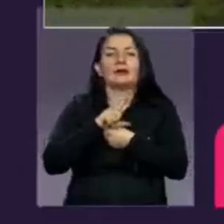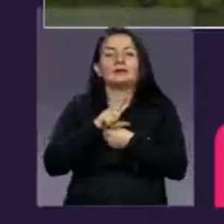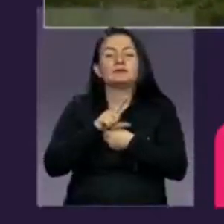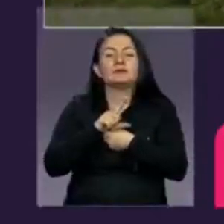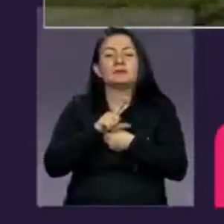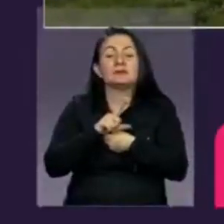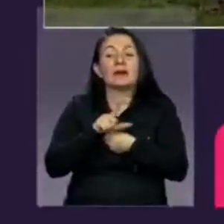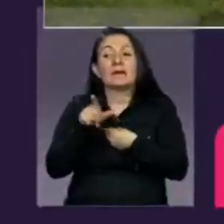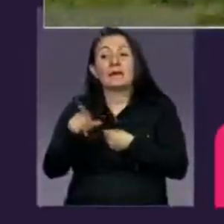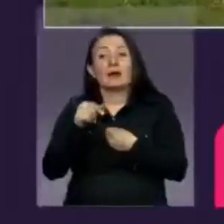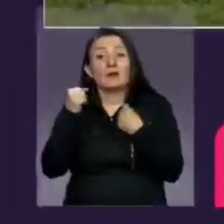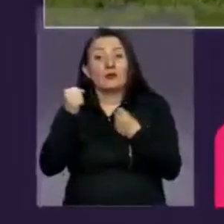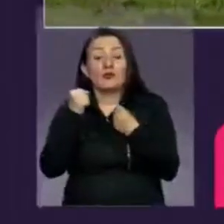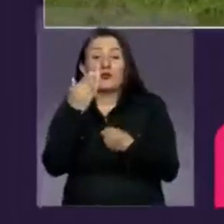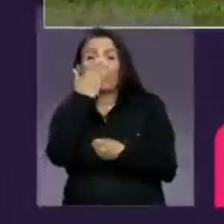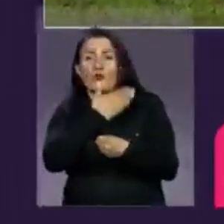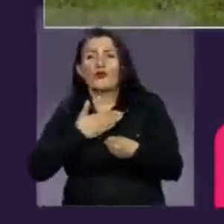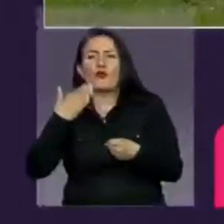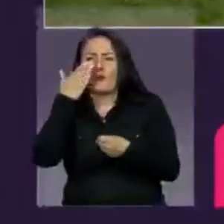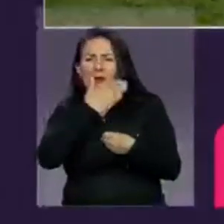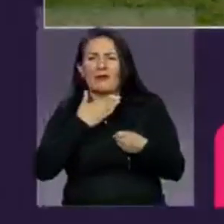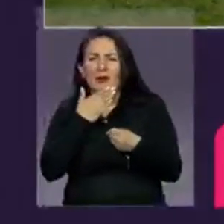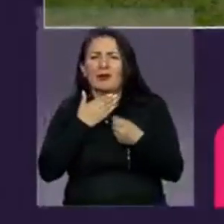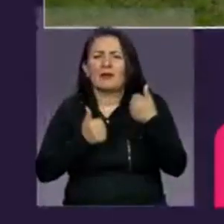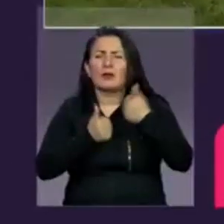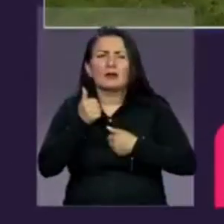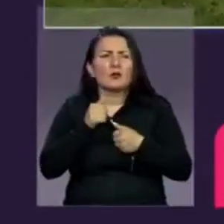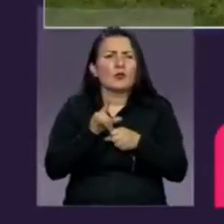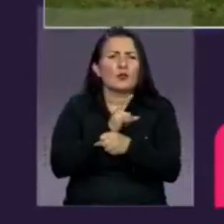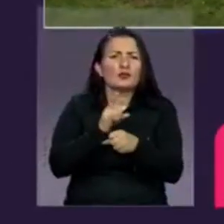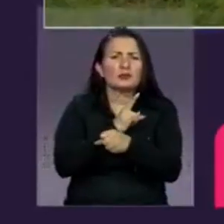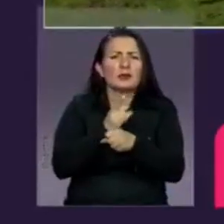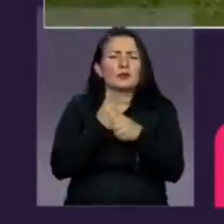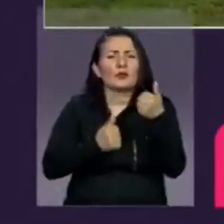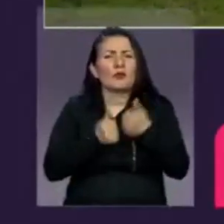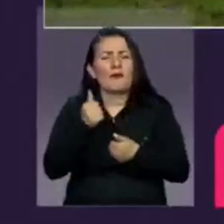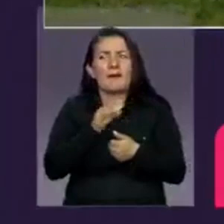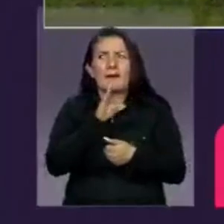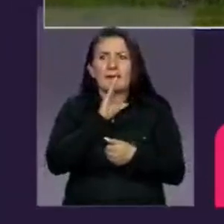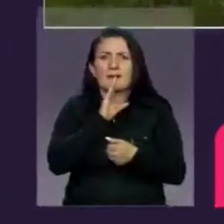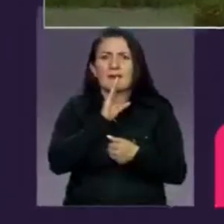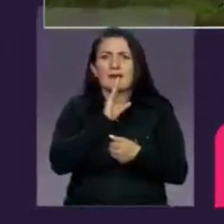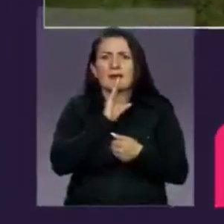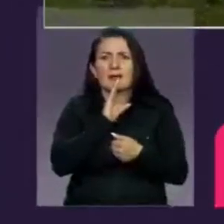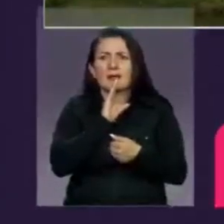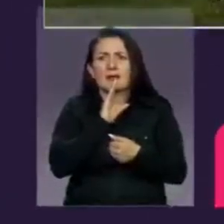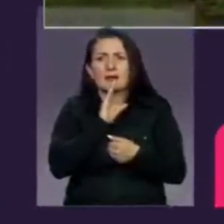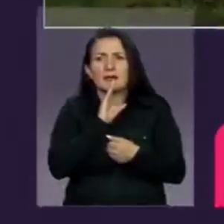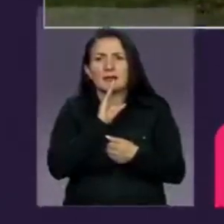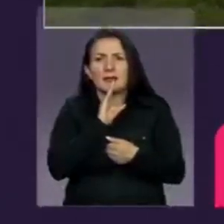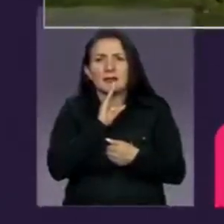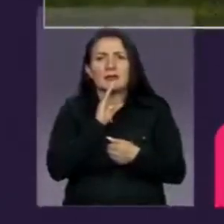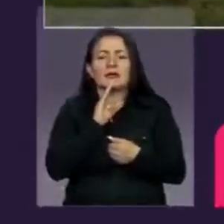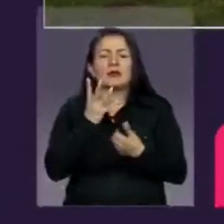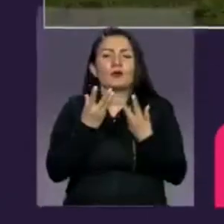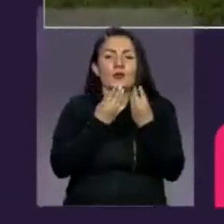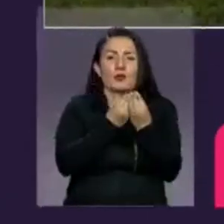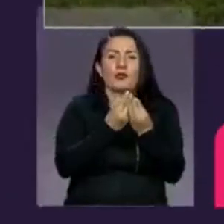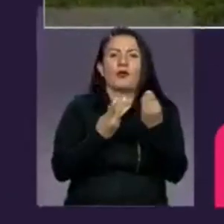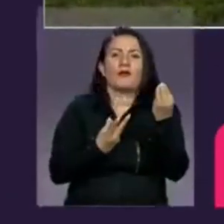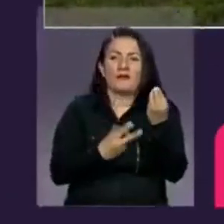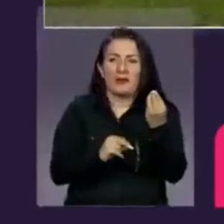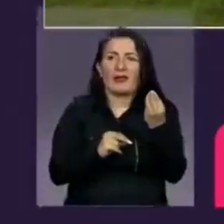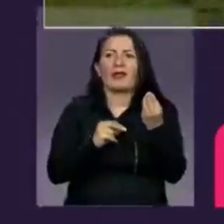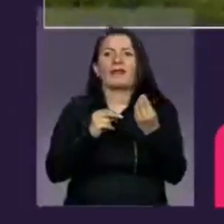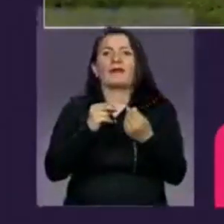la figura aficionado a prueba se utiliza pensando más en los canteranos que llegan de la sub-20, pónganle